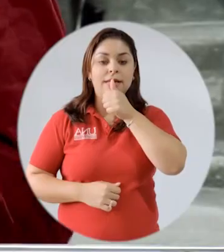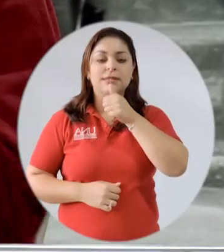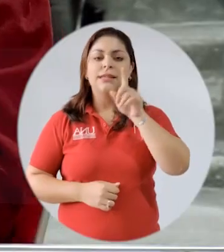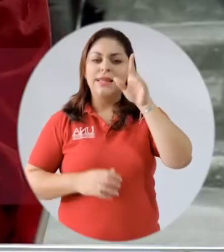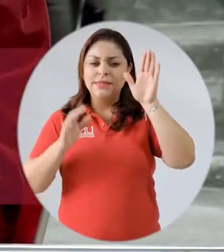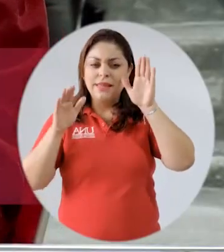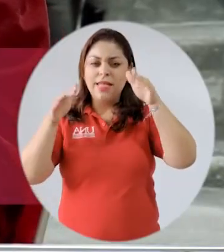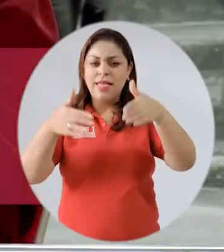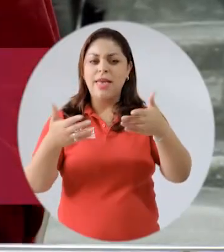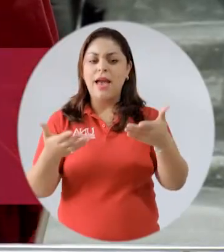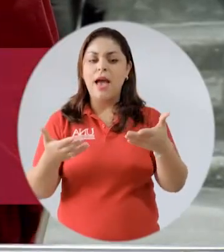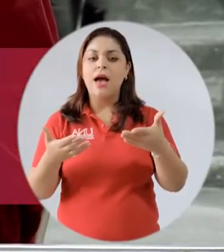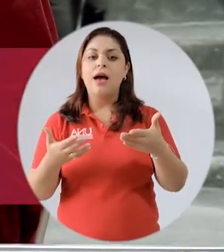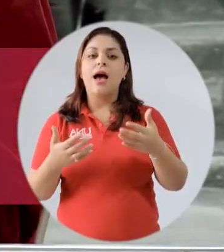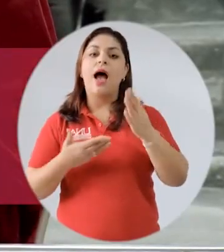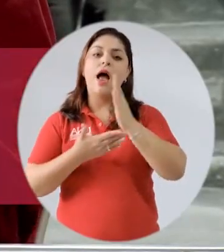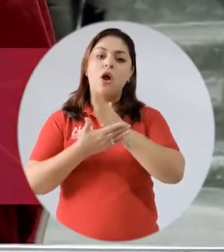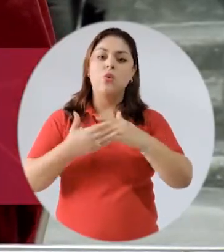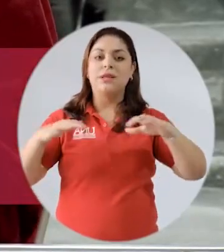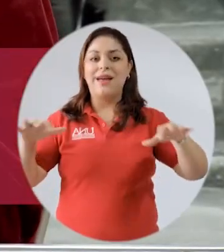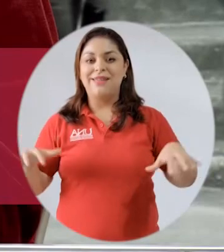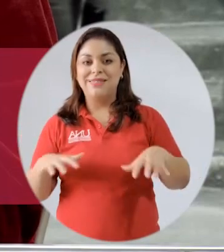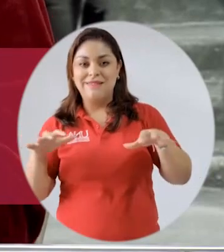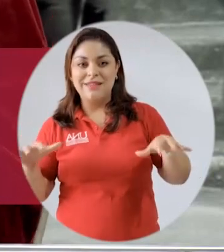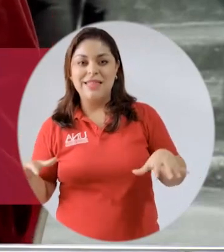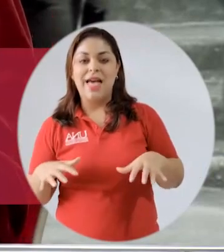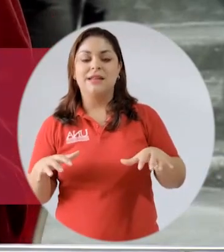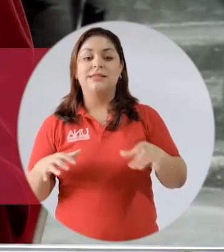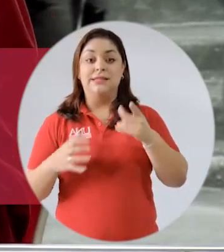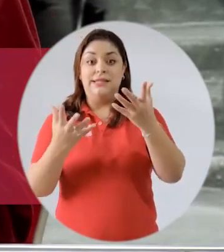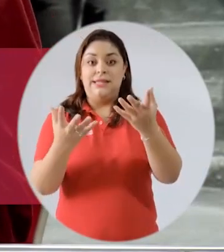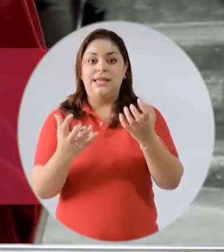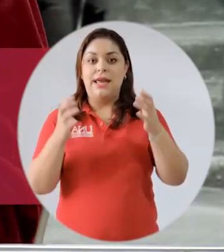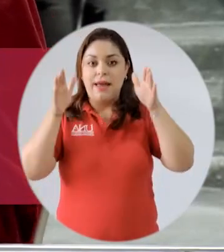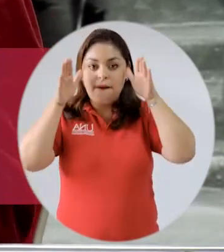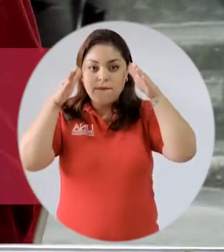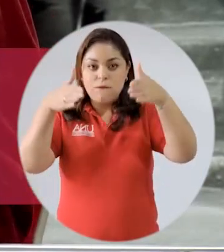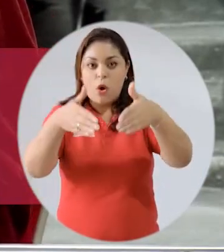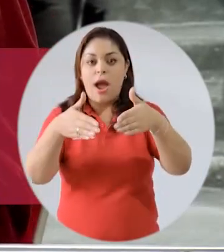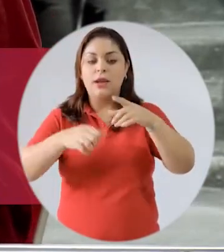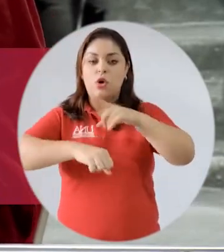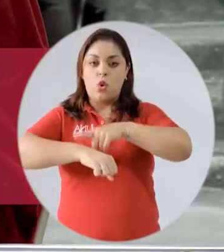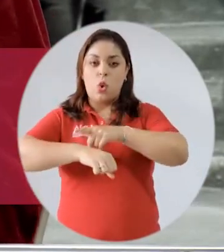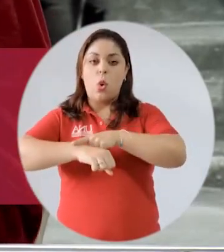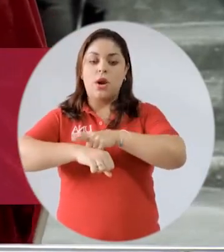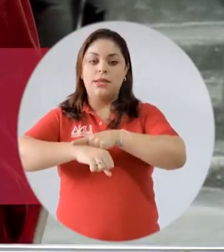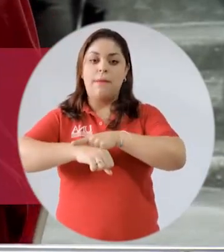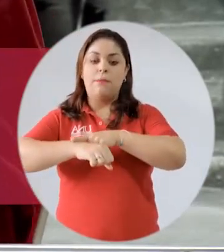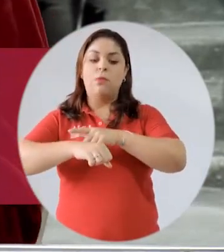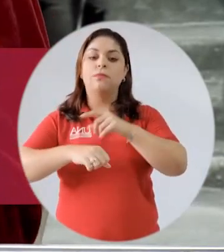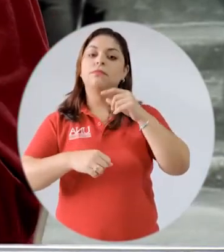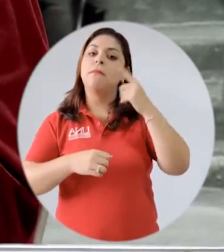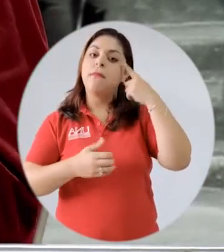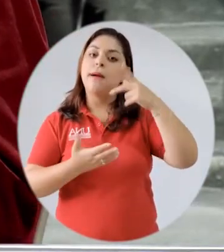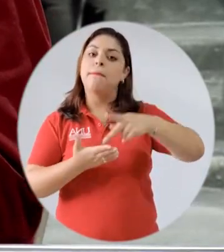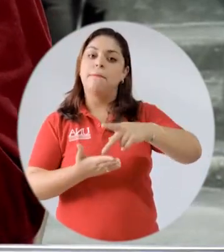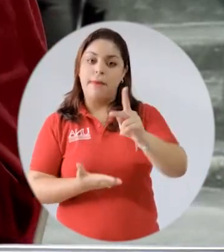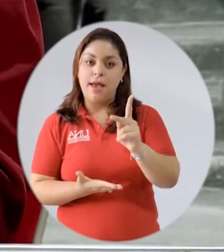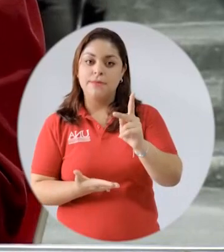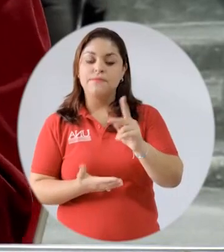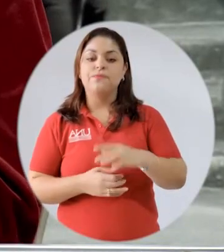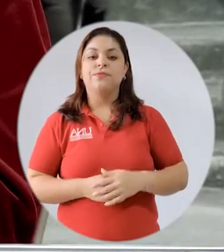doméstico no remunerado, incluso en cuido, y entonces me pongo yo a pensar en este proyecto de ley del 4x3. Entonces, si yo digo